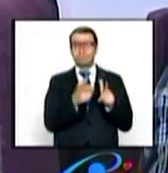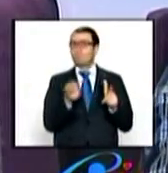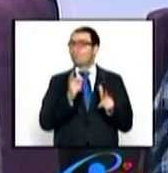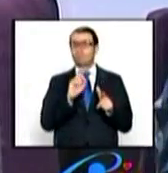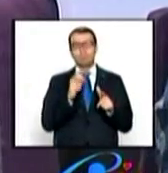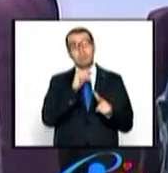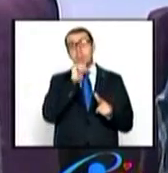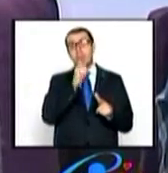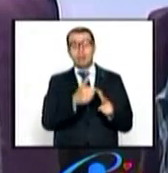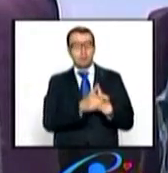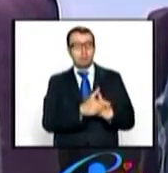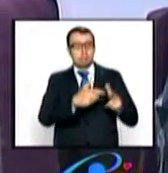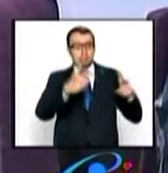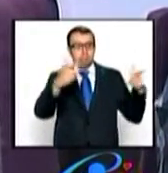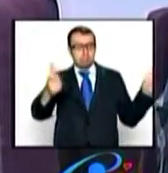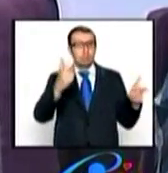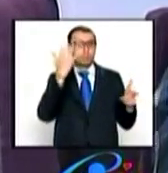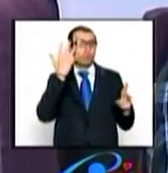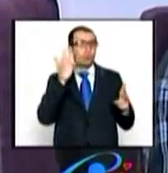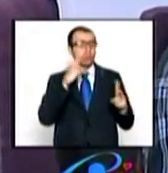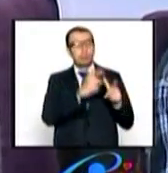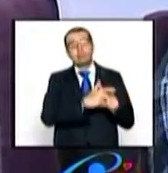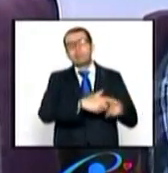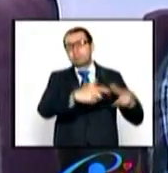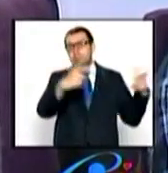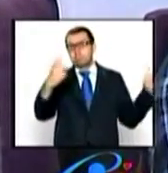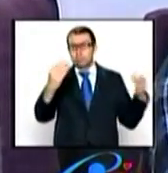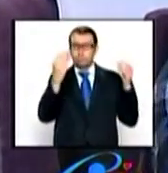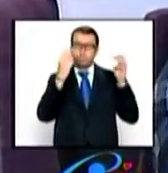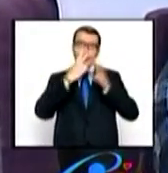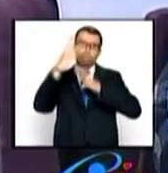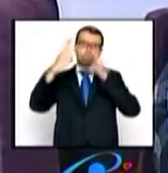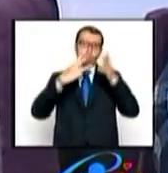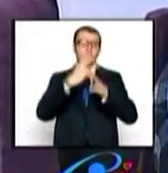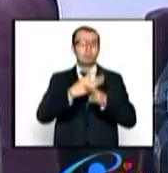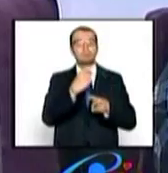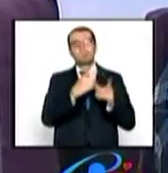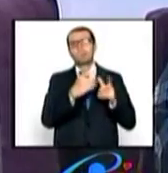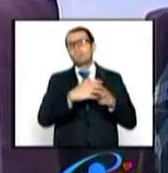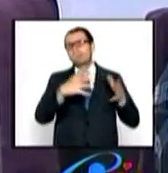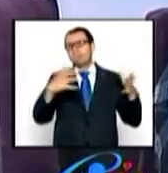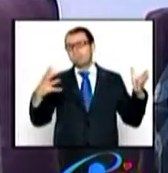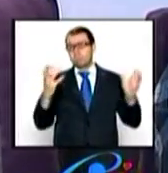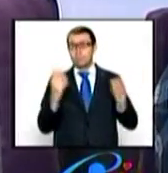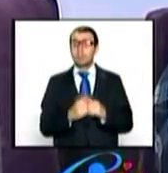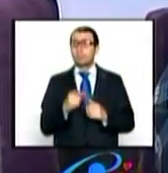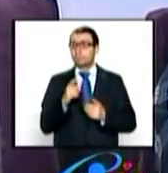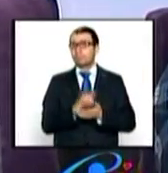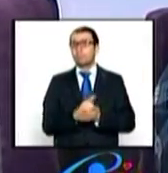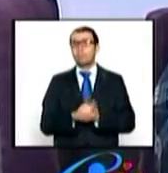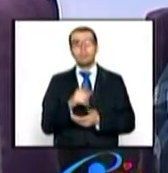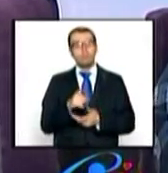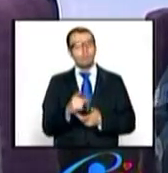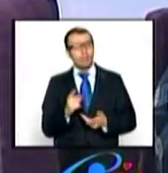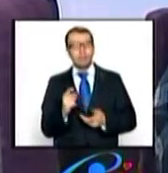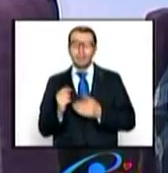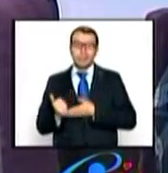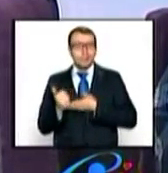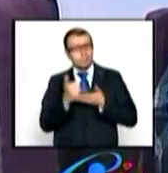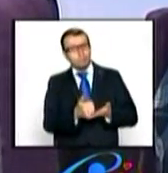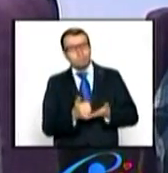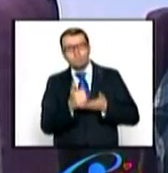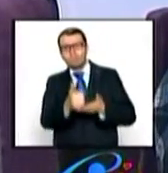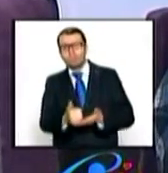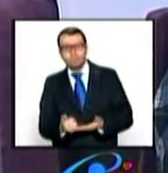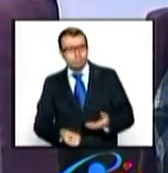hay un aumento con mayor intensidad. Entonces, debido a eso y debido a que los tratamientos generalmente que se ofrecen no dan